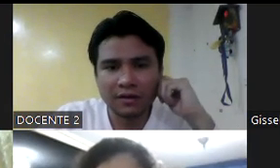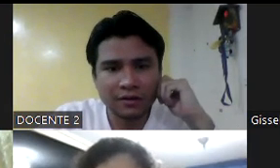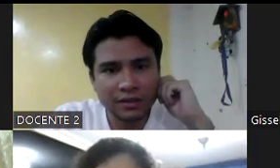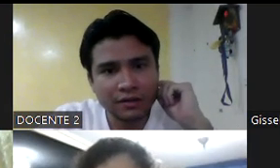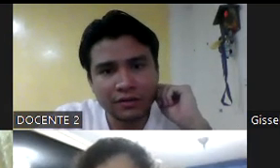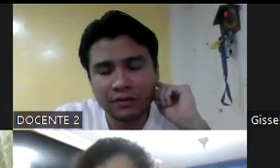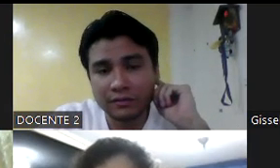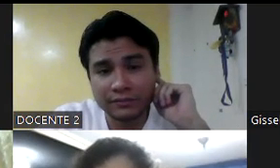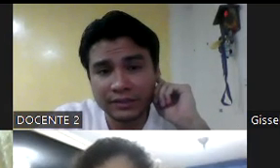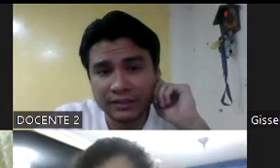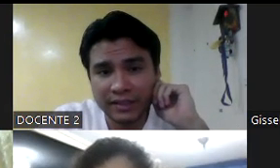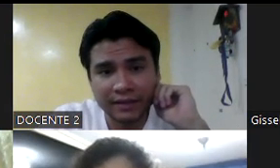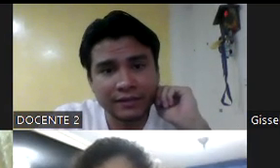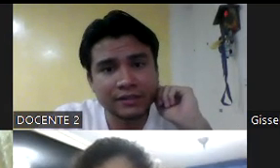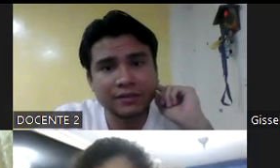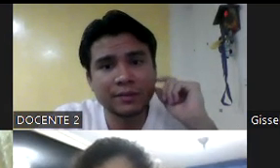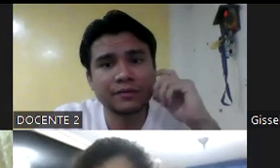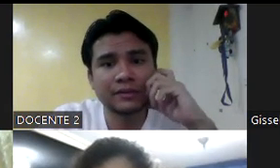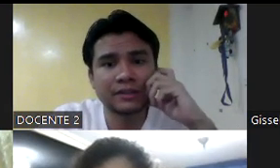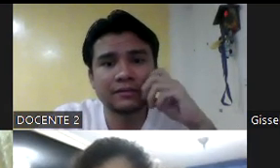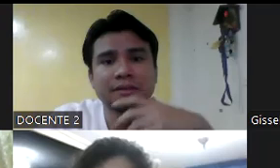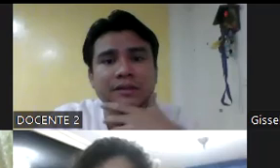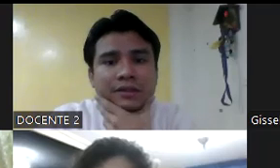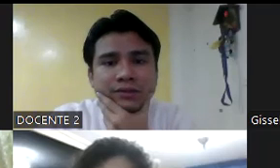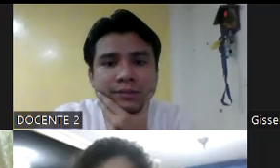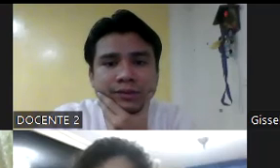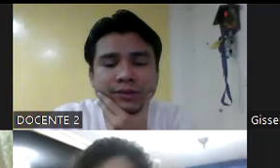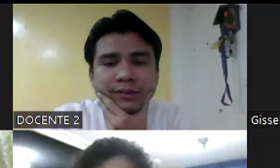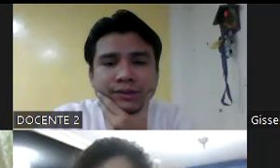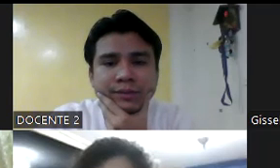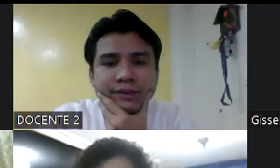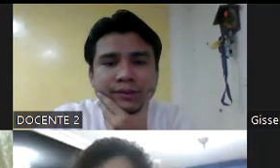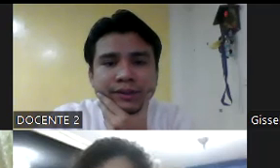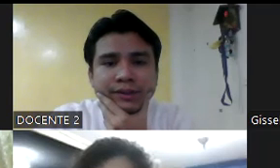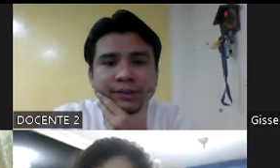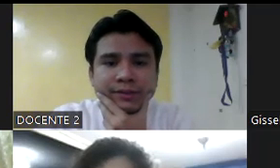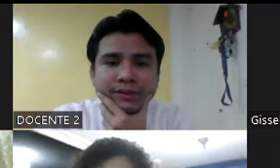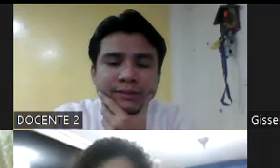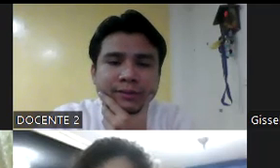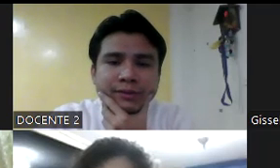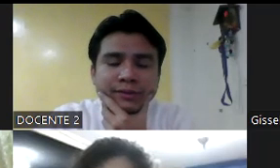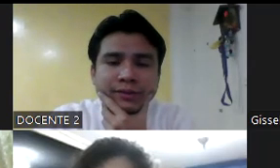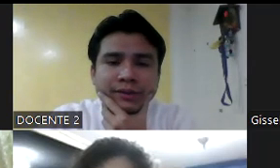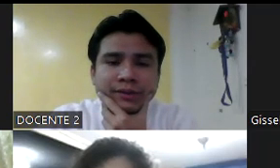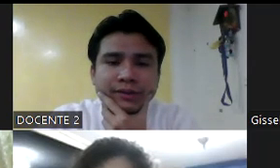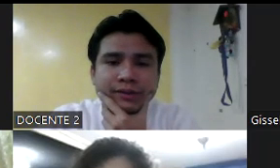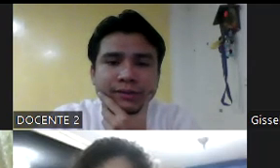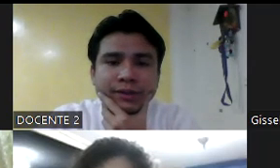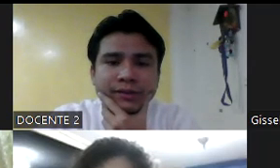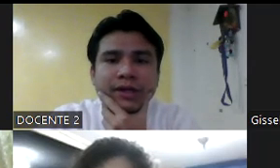Déjenme leer lo que dijo Gisela. Dice, una pregunta, la vena quietud, ¿por qué una persona puede volver adicta a la medicina por motivo de